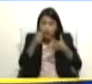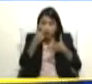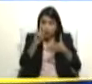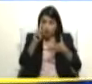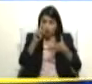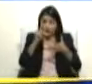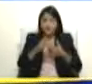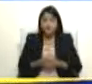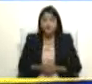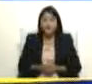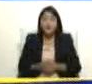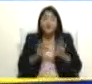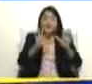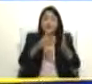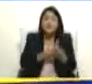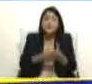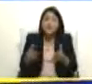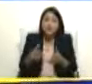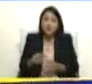2,